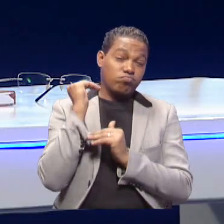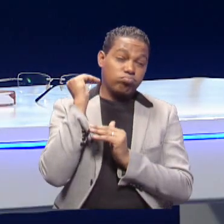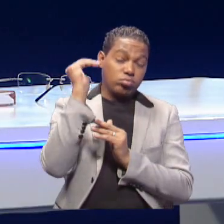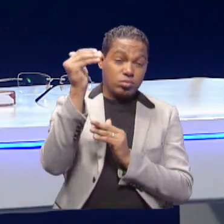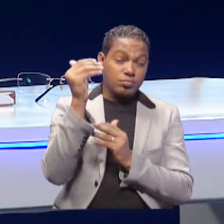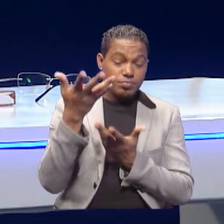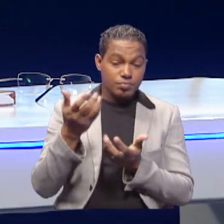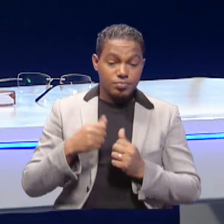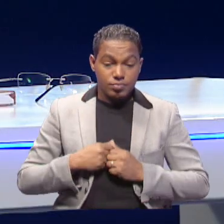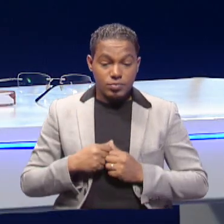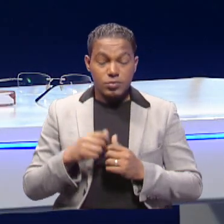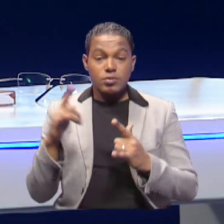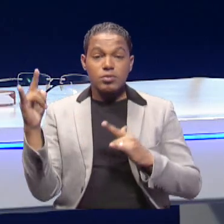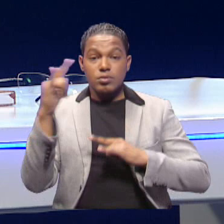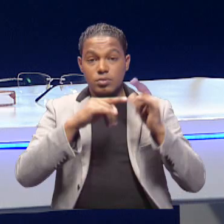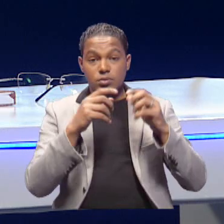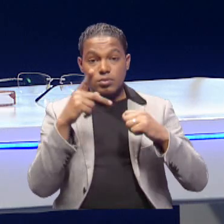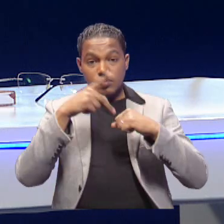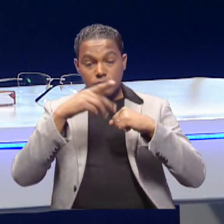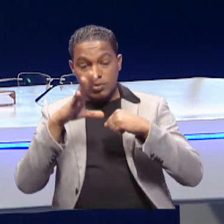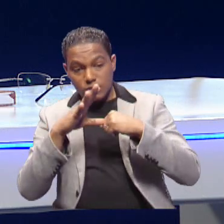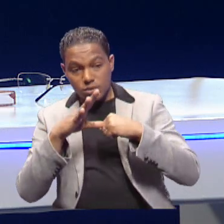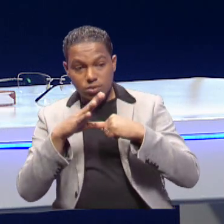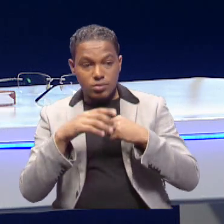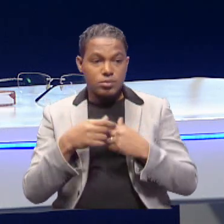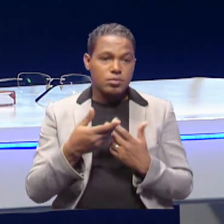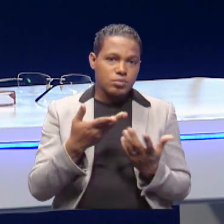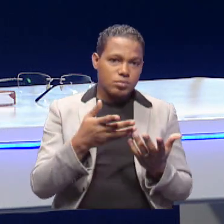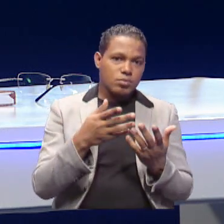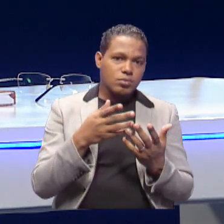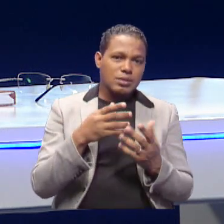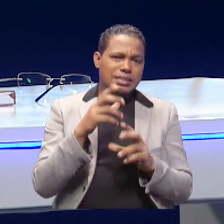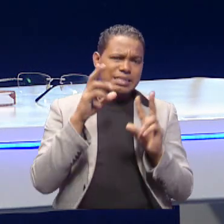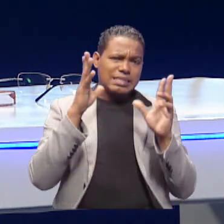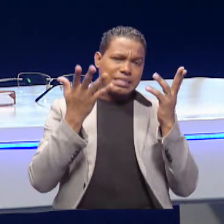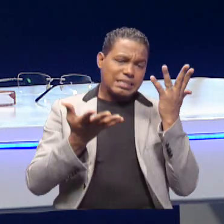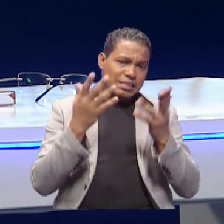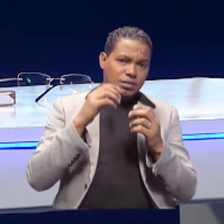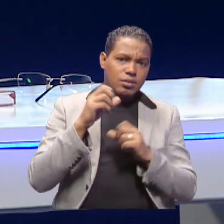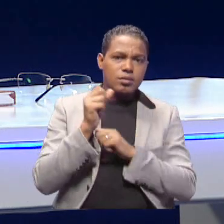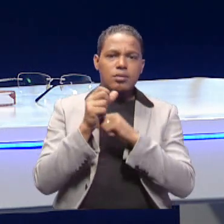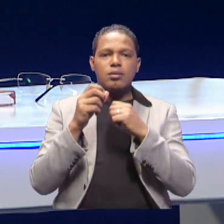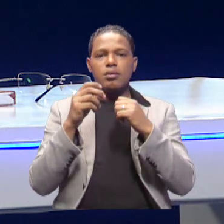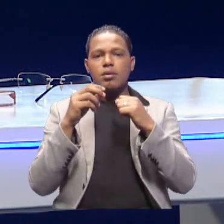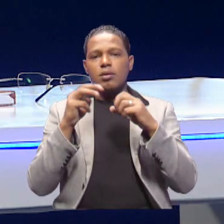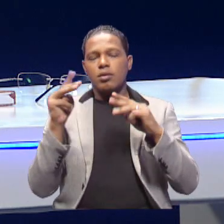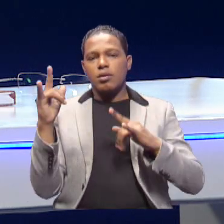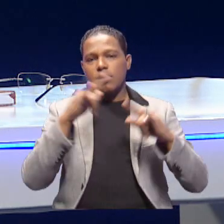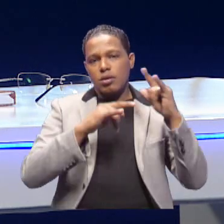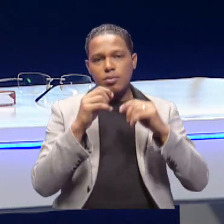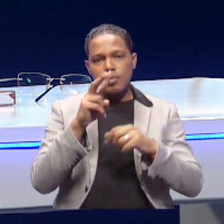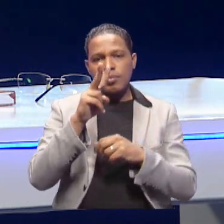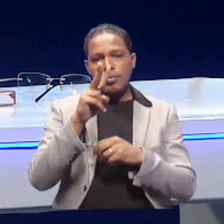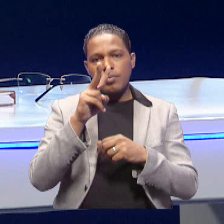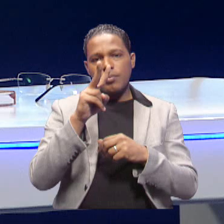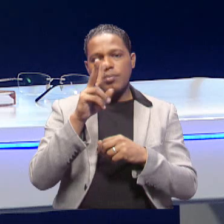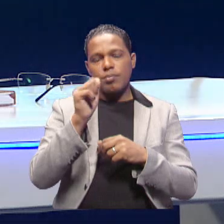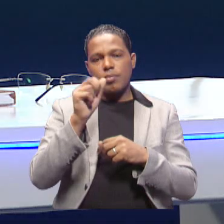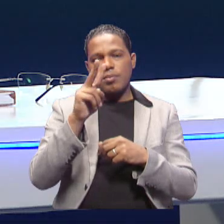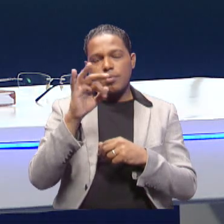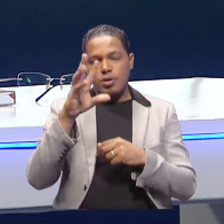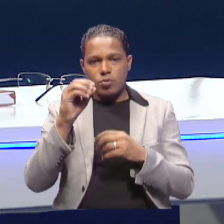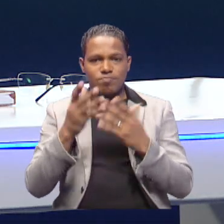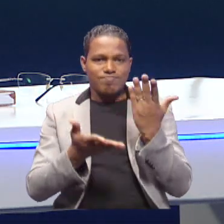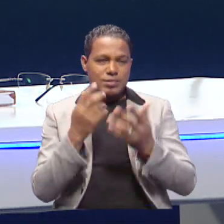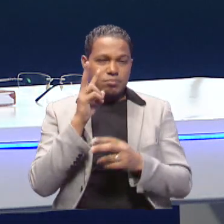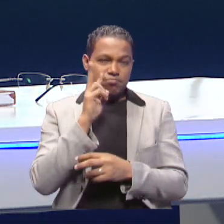entre el aeropuerto de Punta Cana y el posible aeropuerto de Bávaro. Vamos a ver en qué